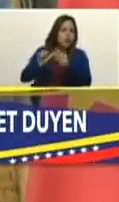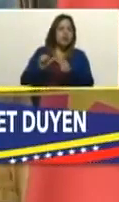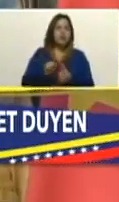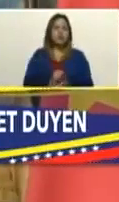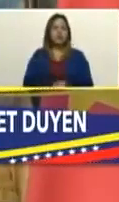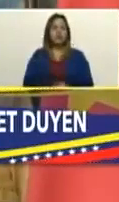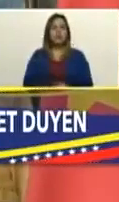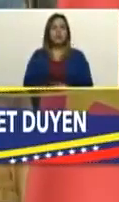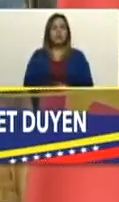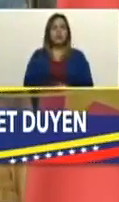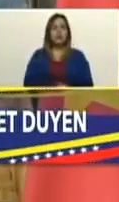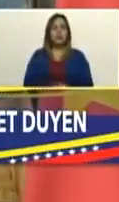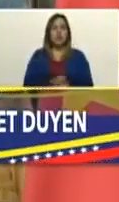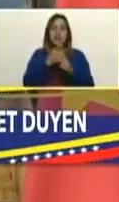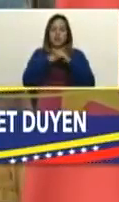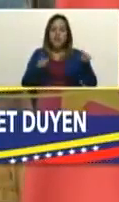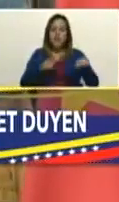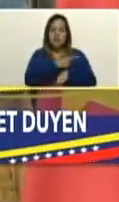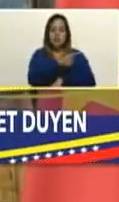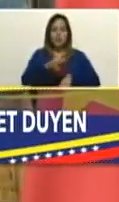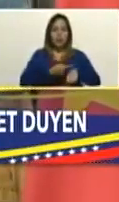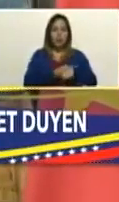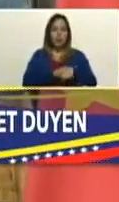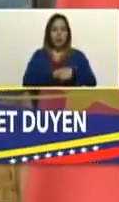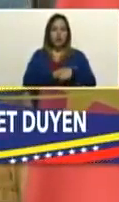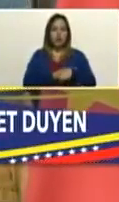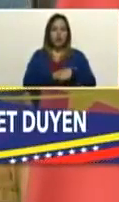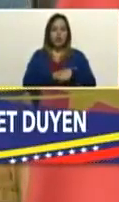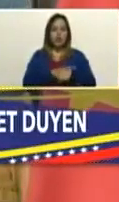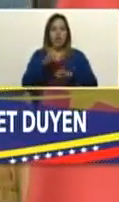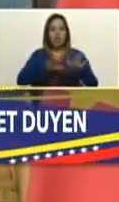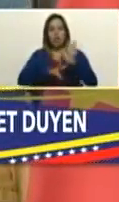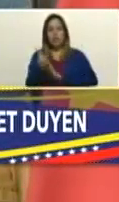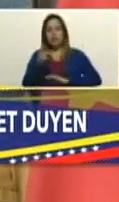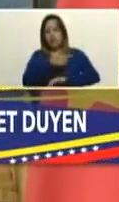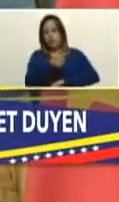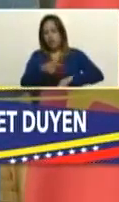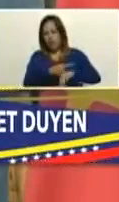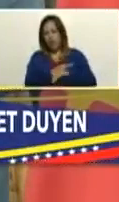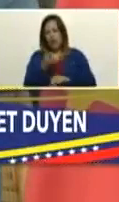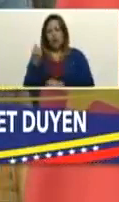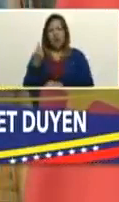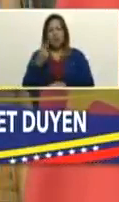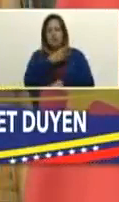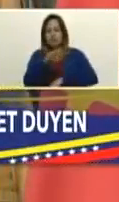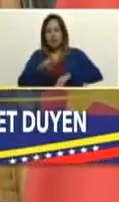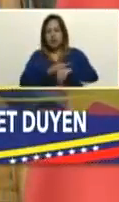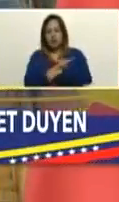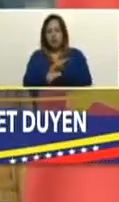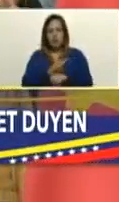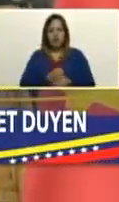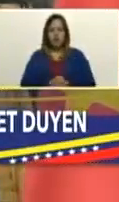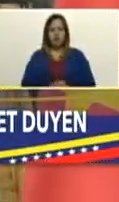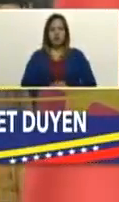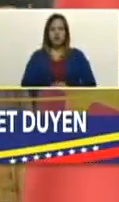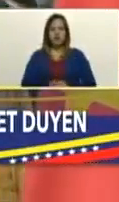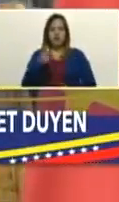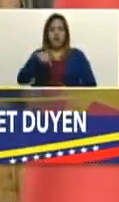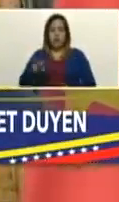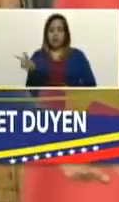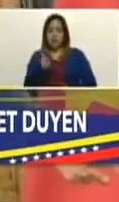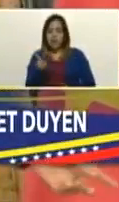Y tenemos una diferencia horaria de 12 horas, 11 horas. O sea que aquí en